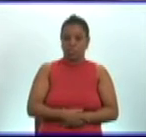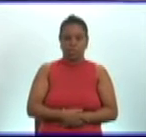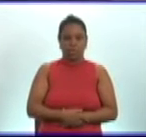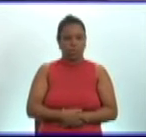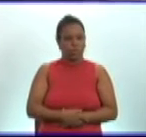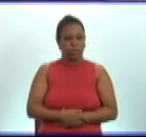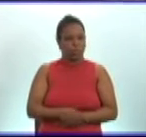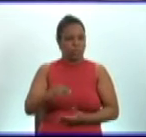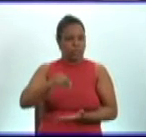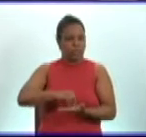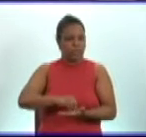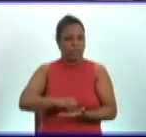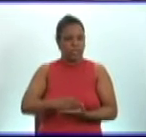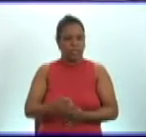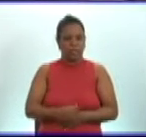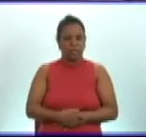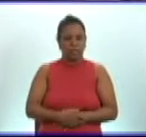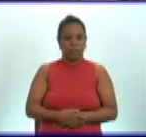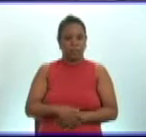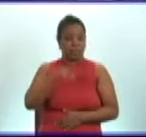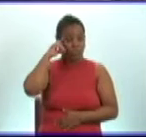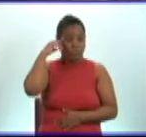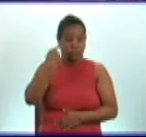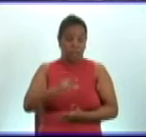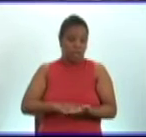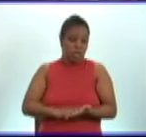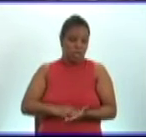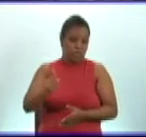aparecieron. Yo no sé nada sobre esas rayaduras.